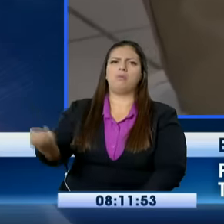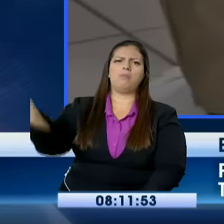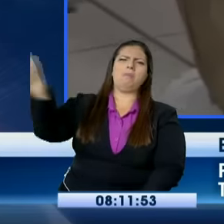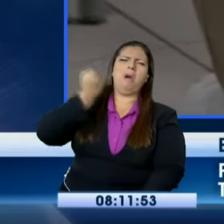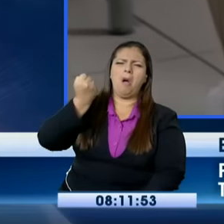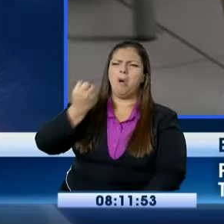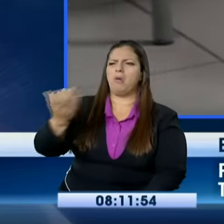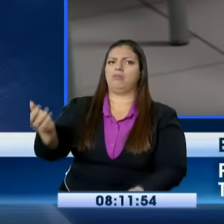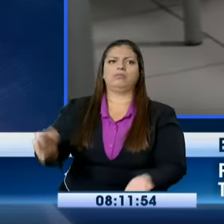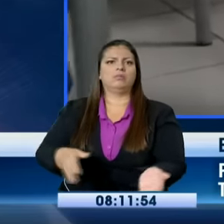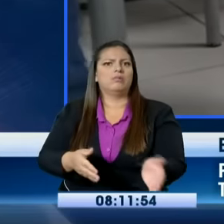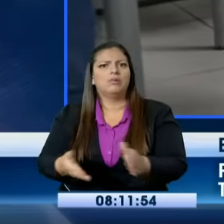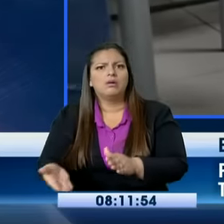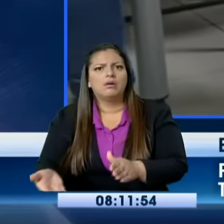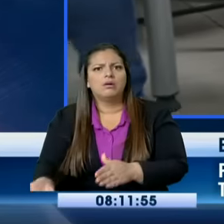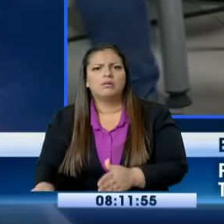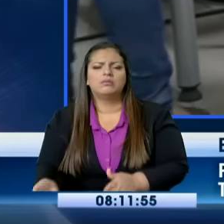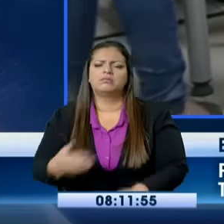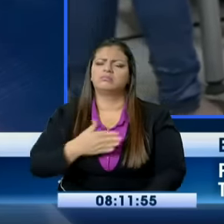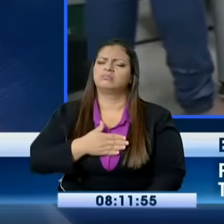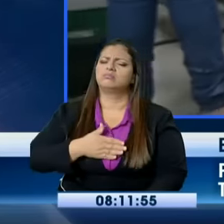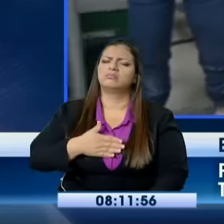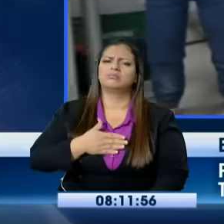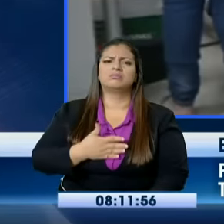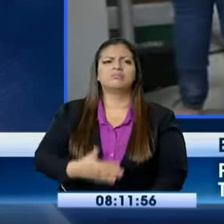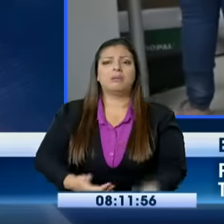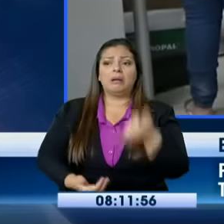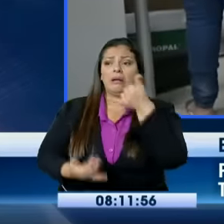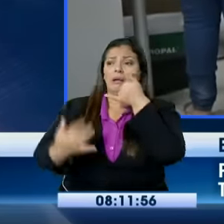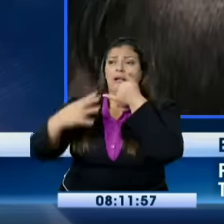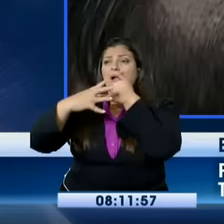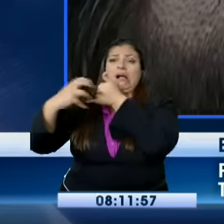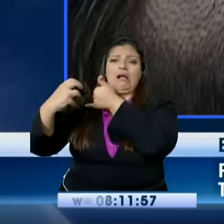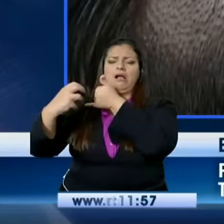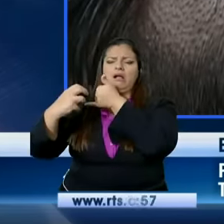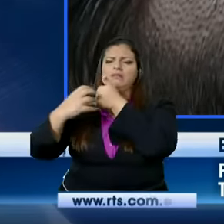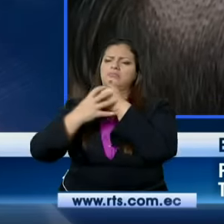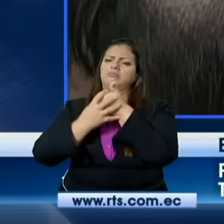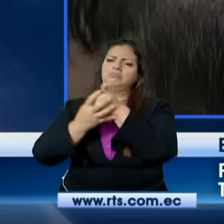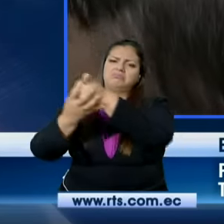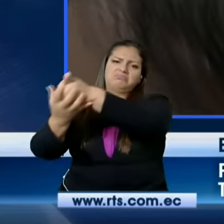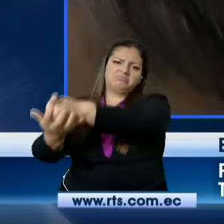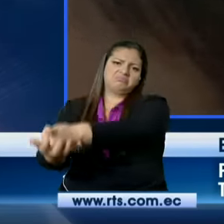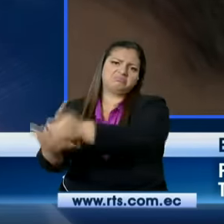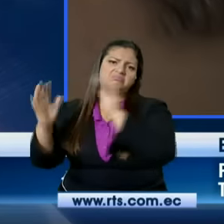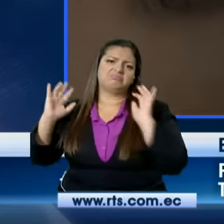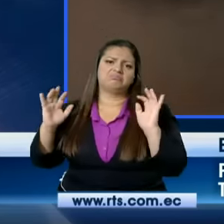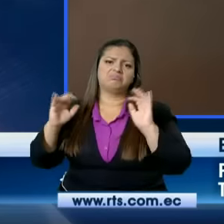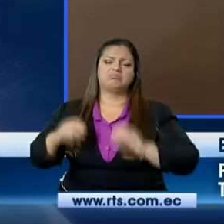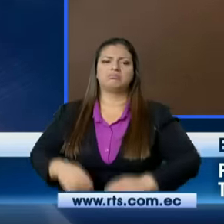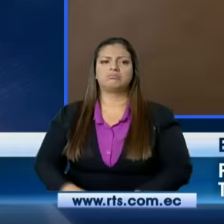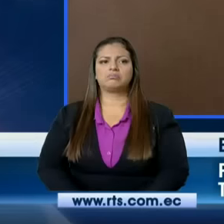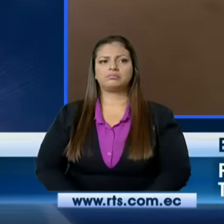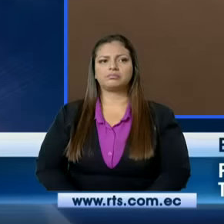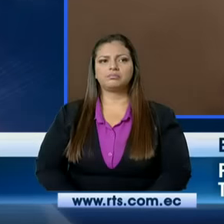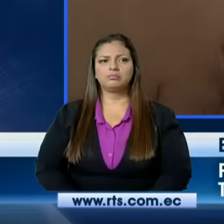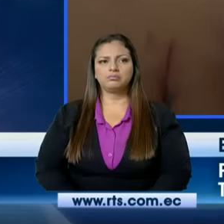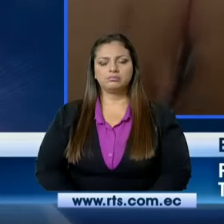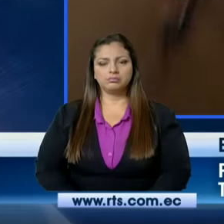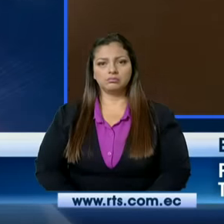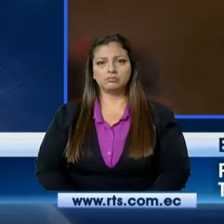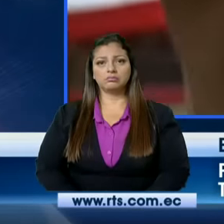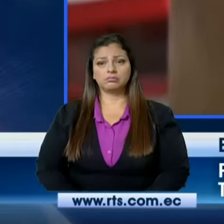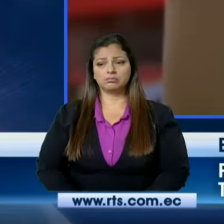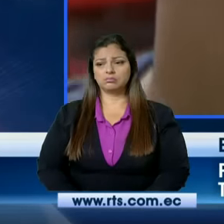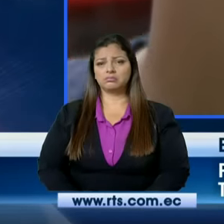favor. No tienen respeto para nadie. Y otra cosa. Para los menores de edad. A lo peor. Que dice el joven que se trata de un ex